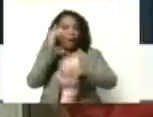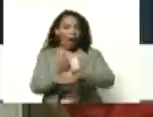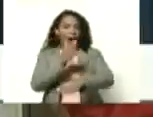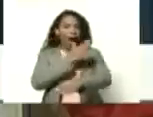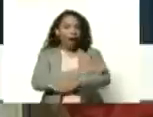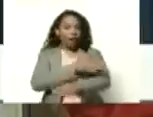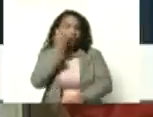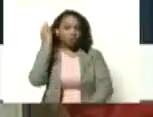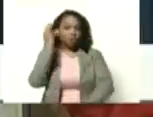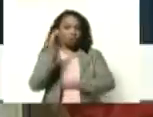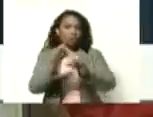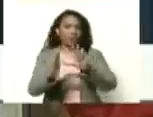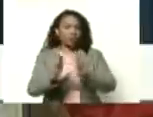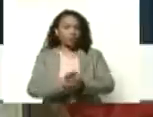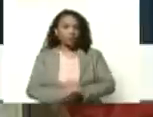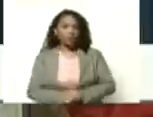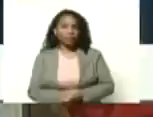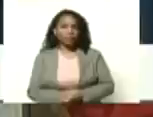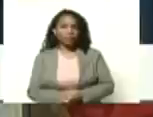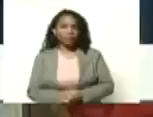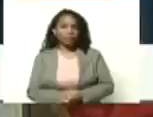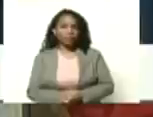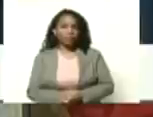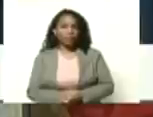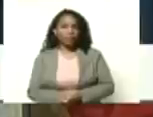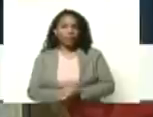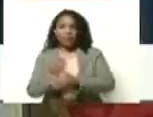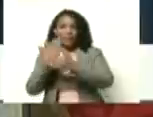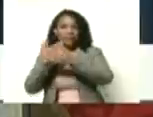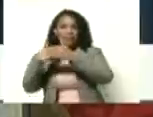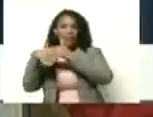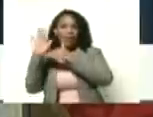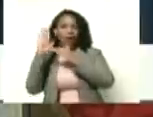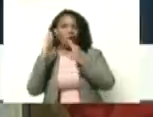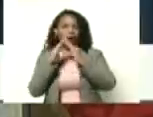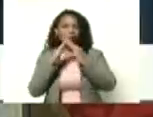hecho se va de la casa